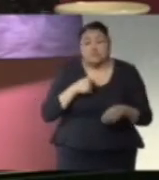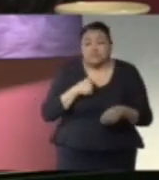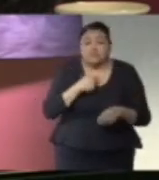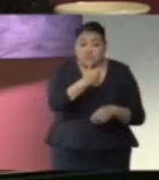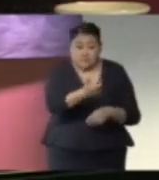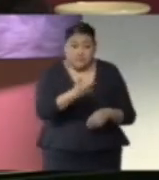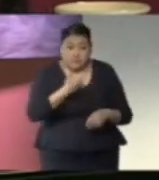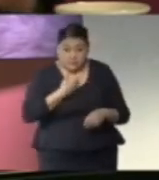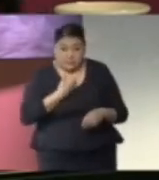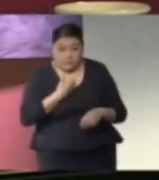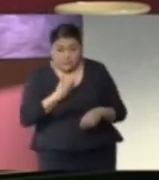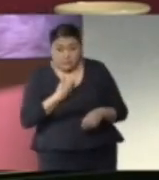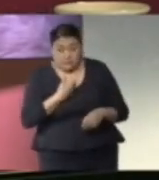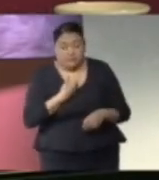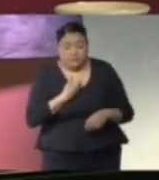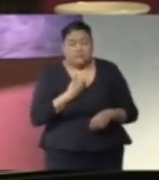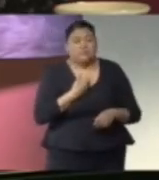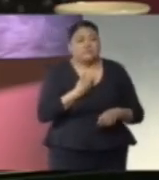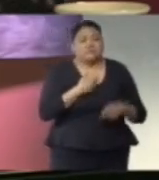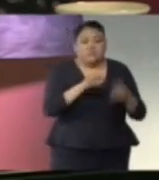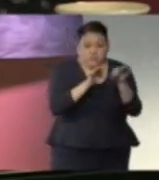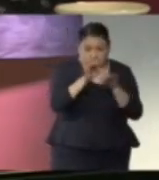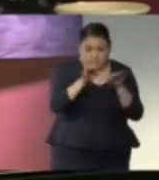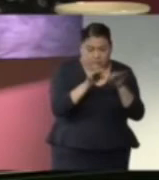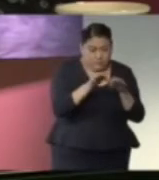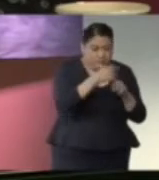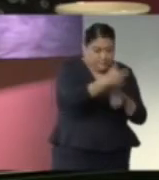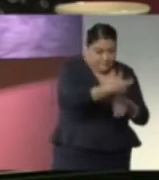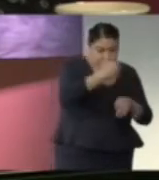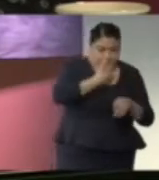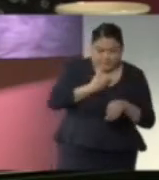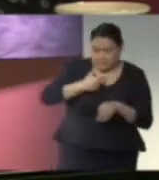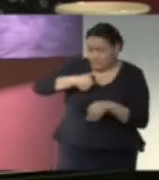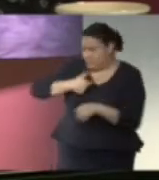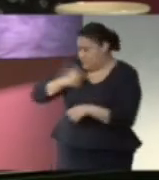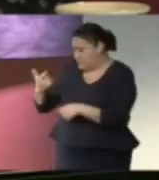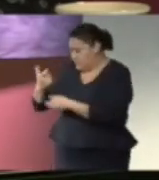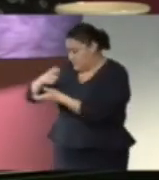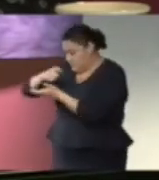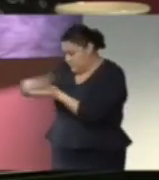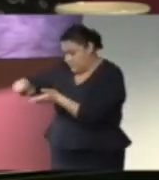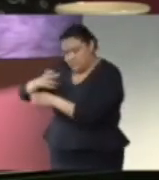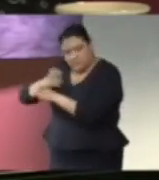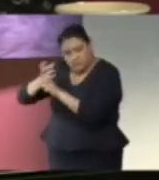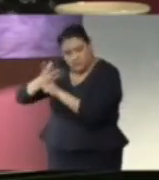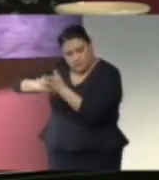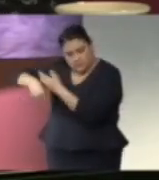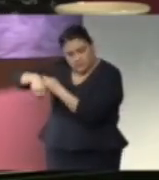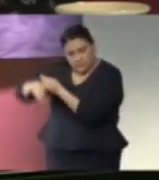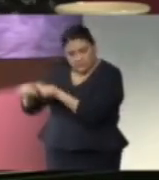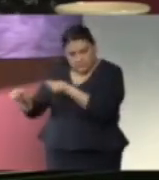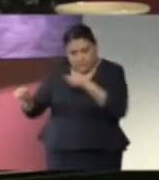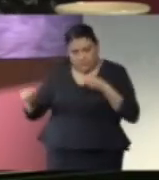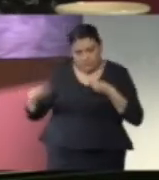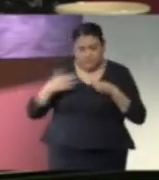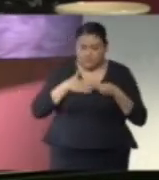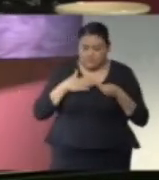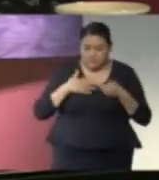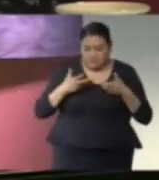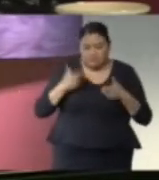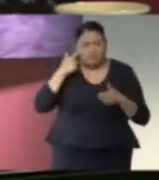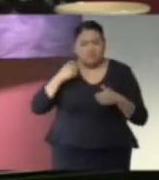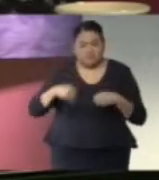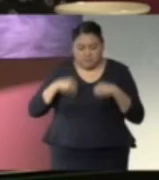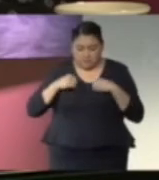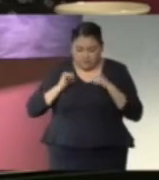puedes intercambiar ciertos bienes, ¿sí?, que representan la posibilidad de estar